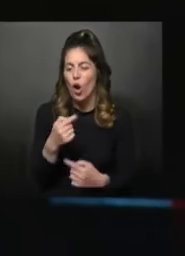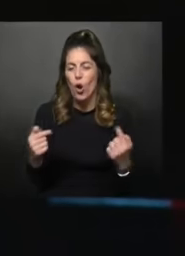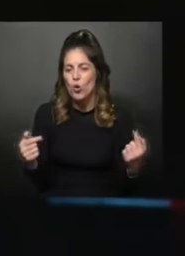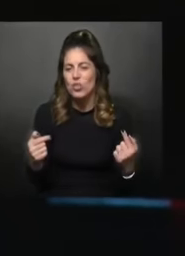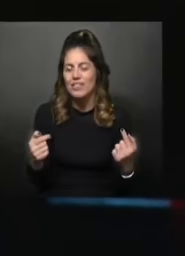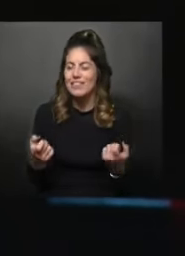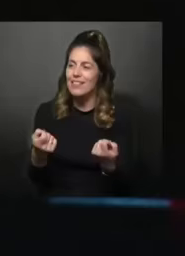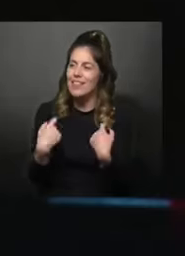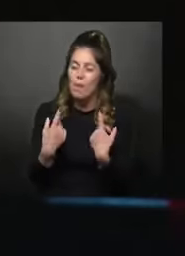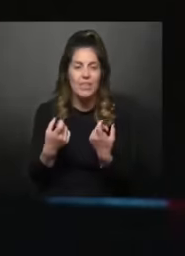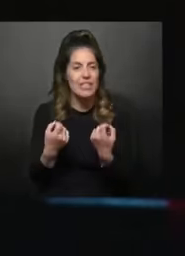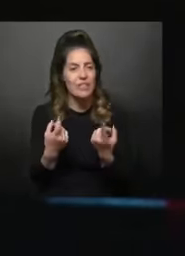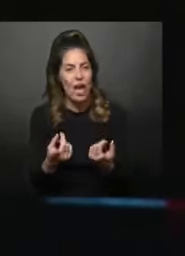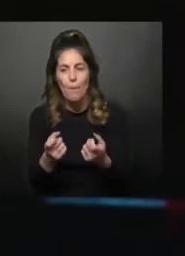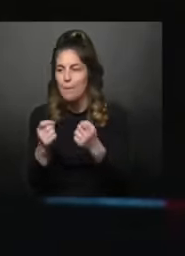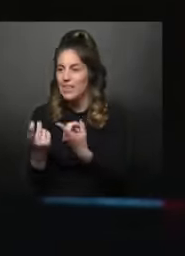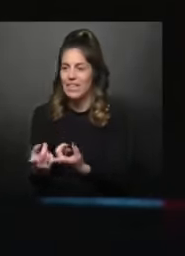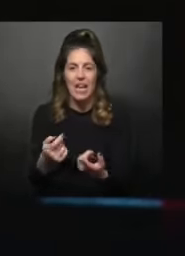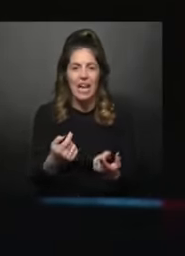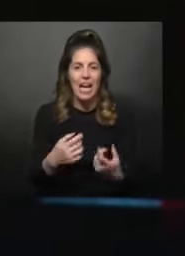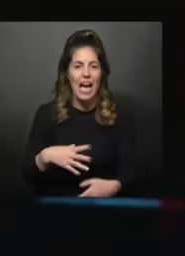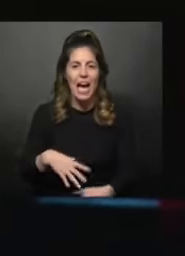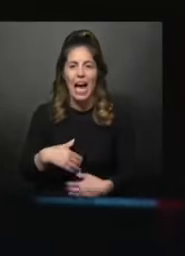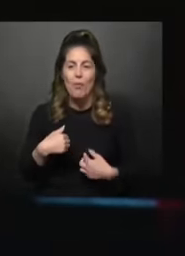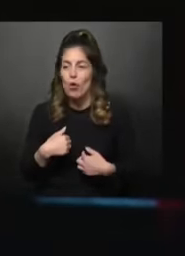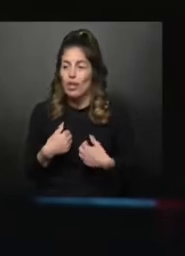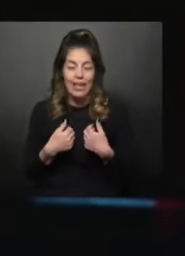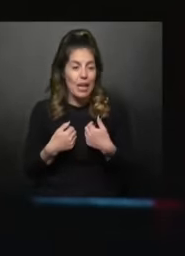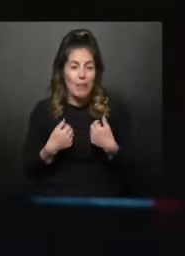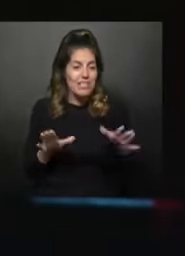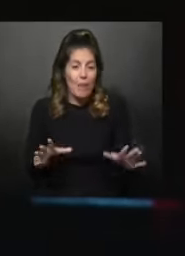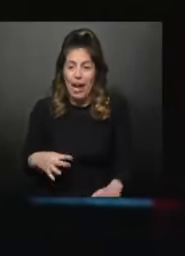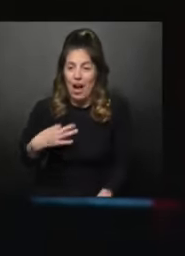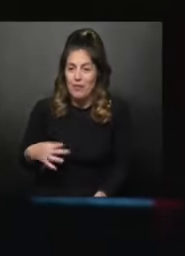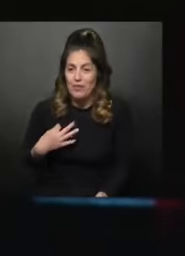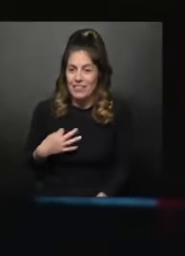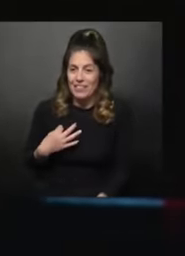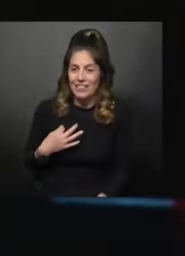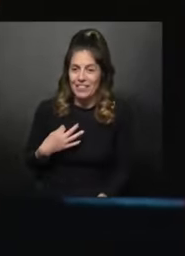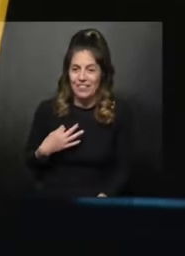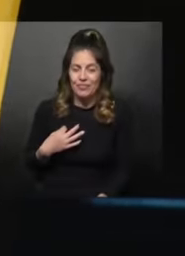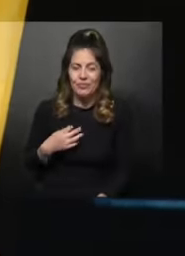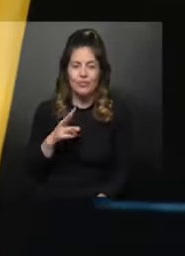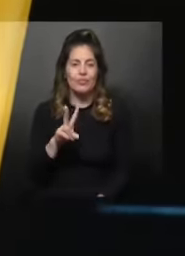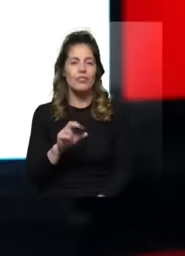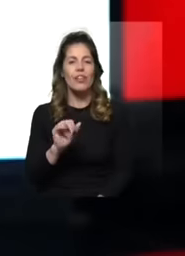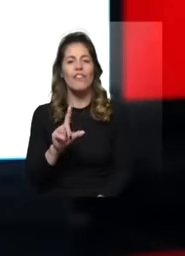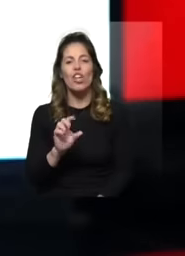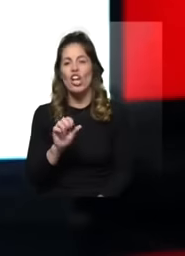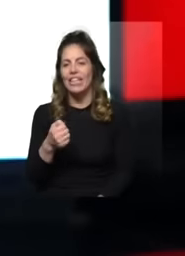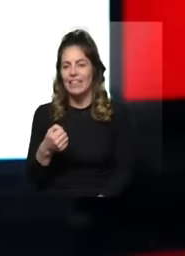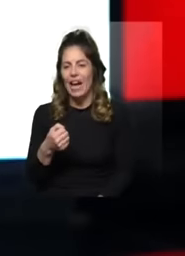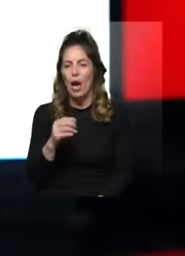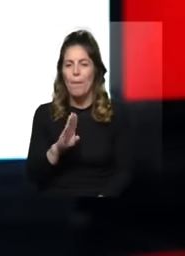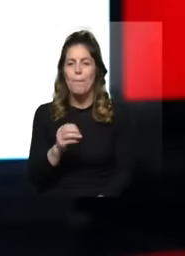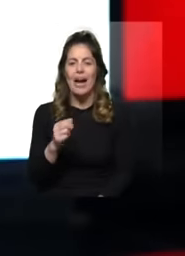se transmitían a tu almita que recién salía a la vida. Entonces también es Violeta Parra, escuchaba